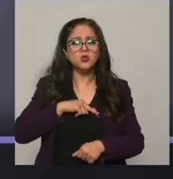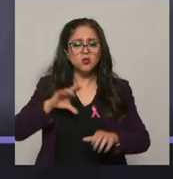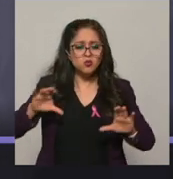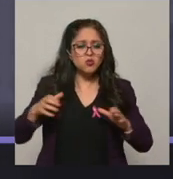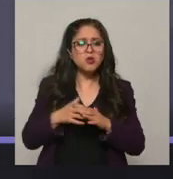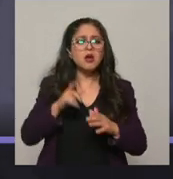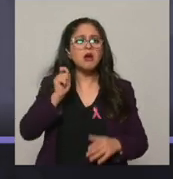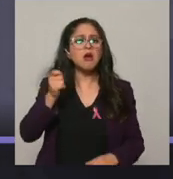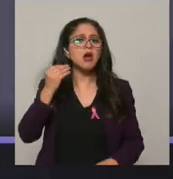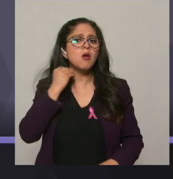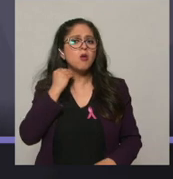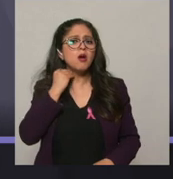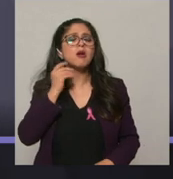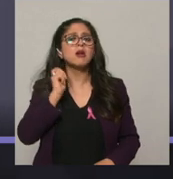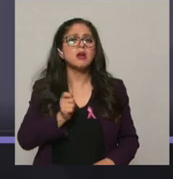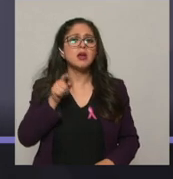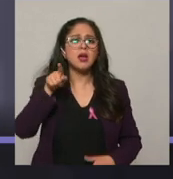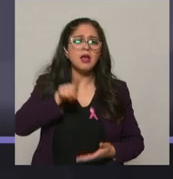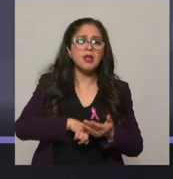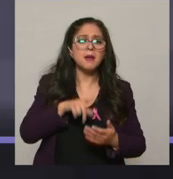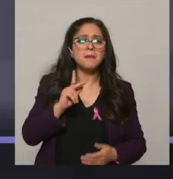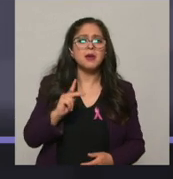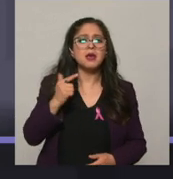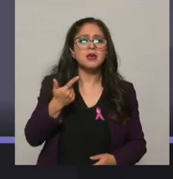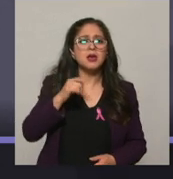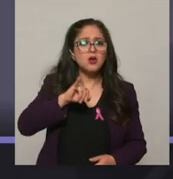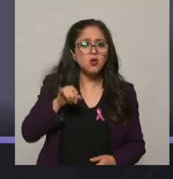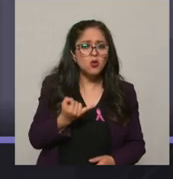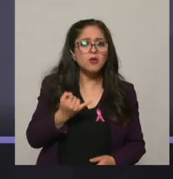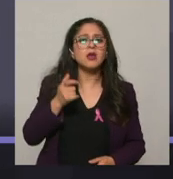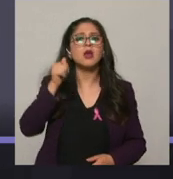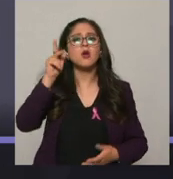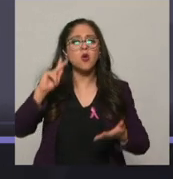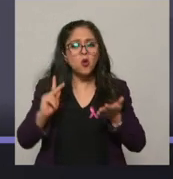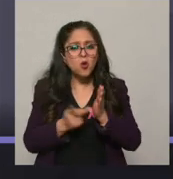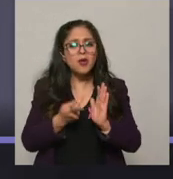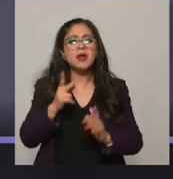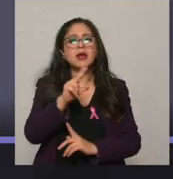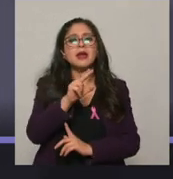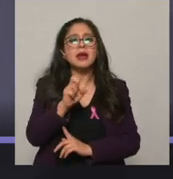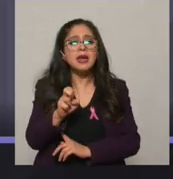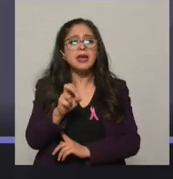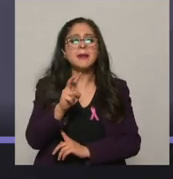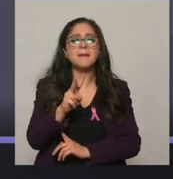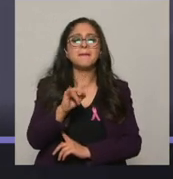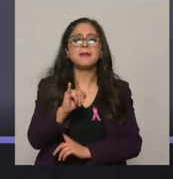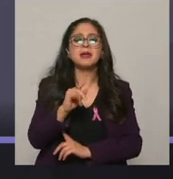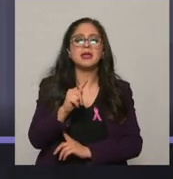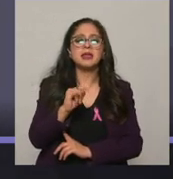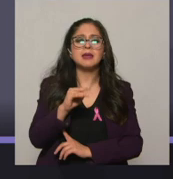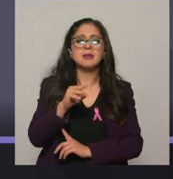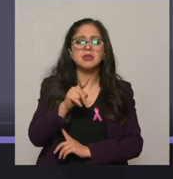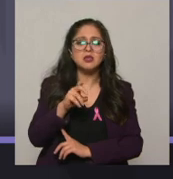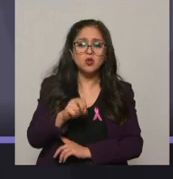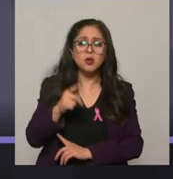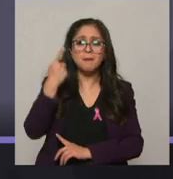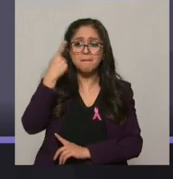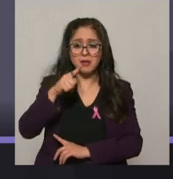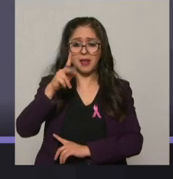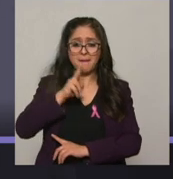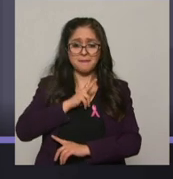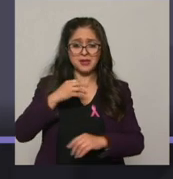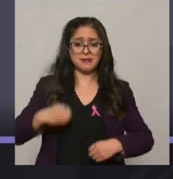abogados es que todo el tiempo la Procuraduría te está revictimizando. No hay un cuidado integral para mi